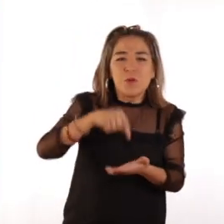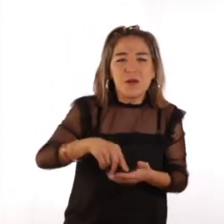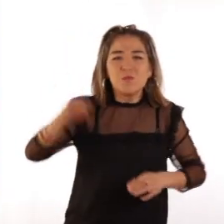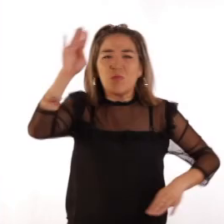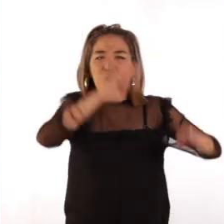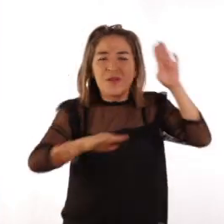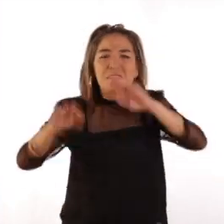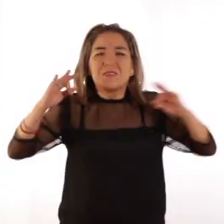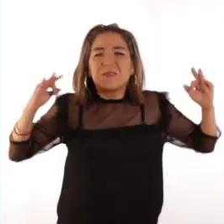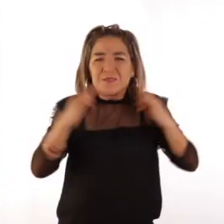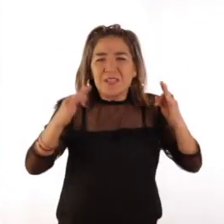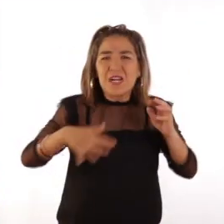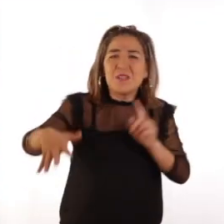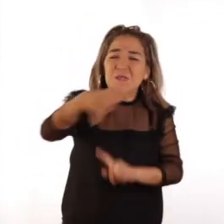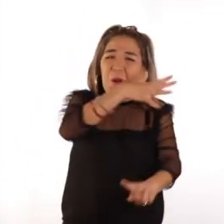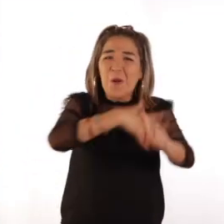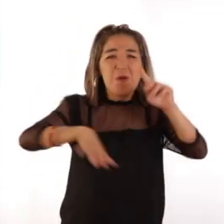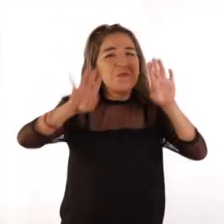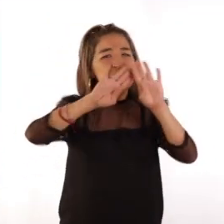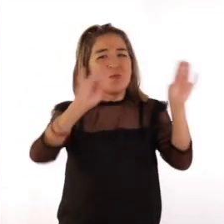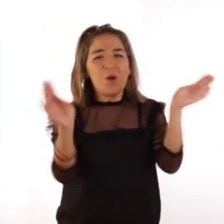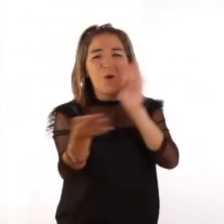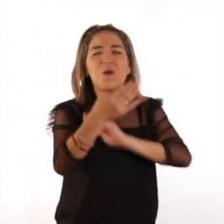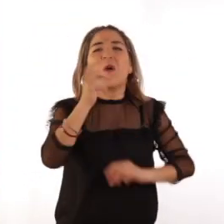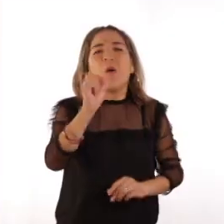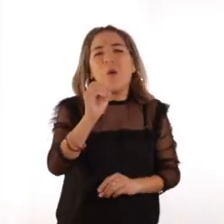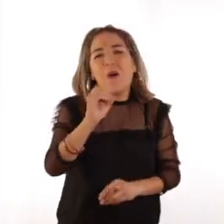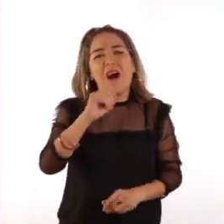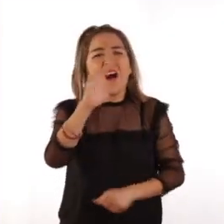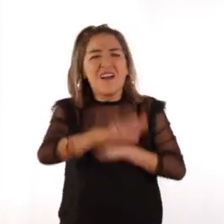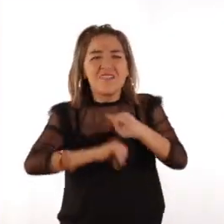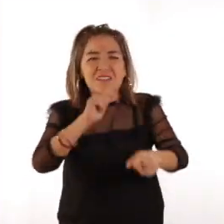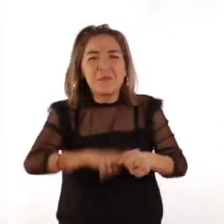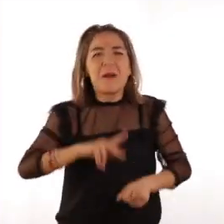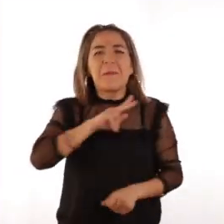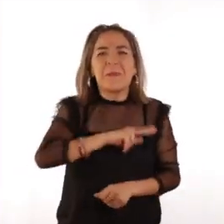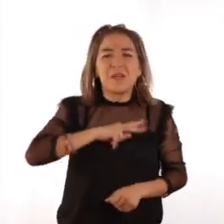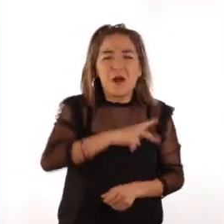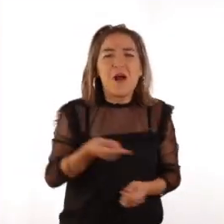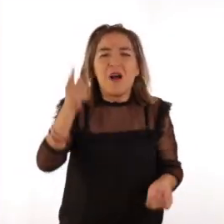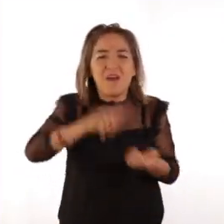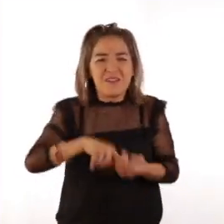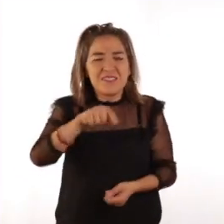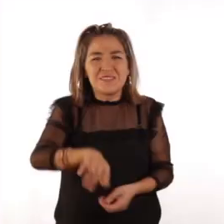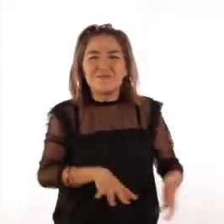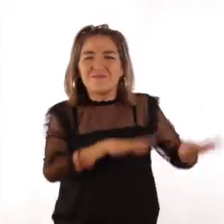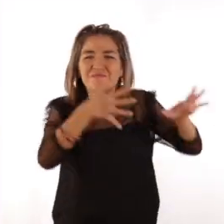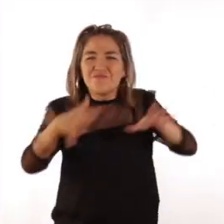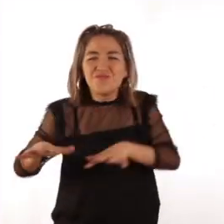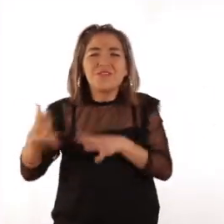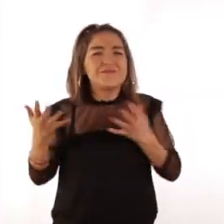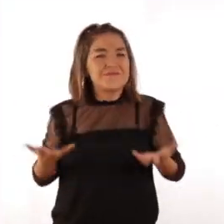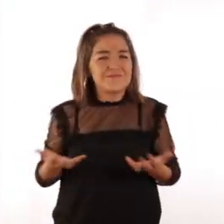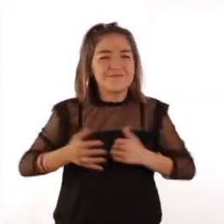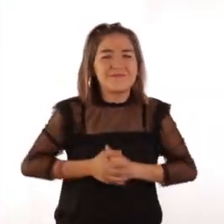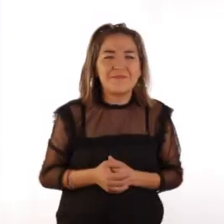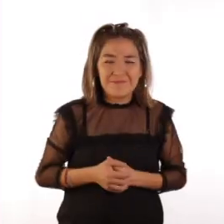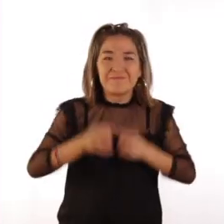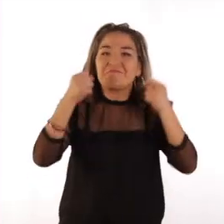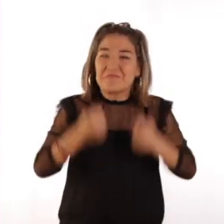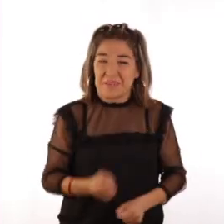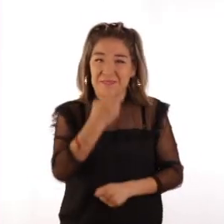de glaciares en las montañas de toda la Tierra o el de especies bacterianas presentes en los océanos de nuestro